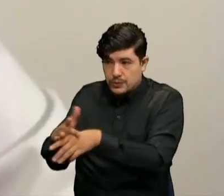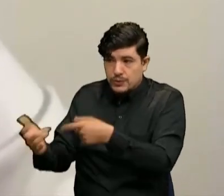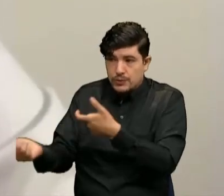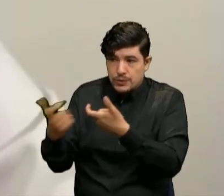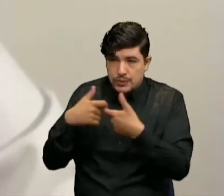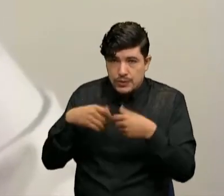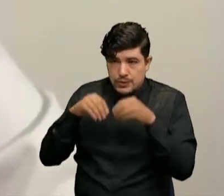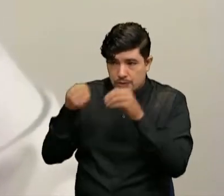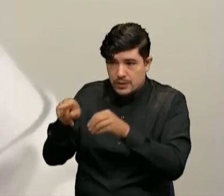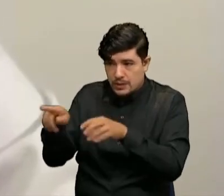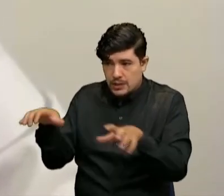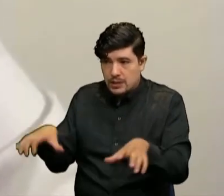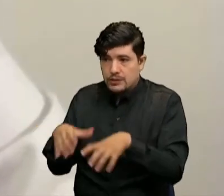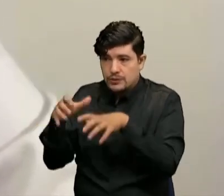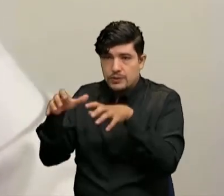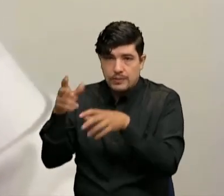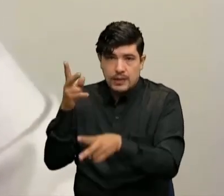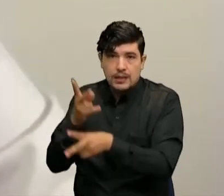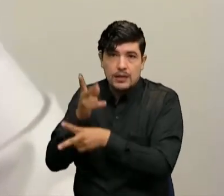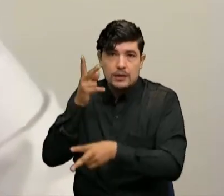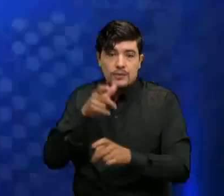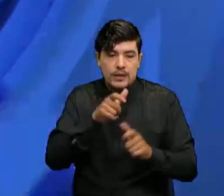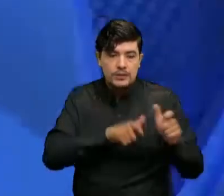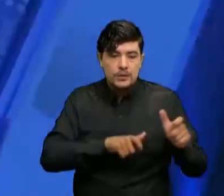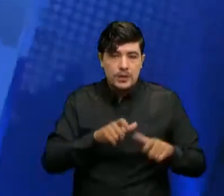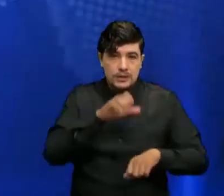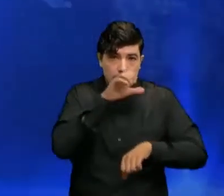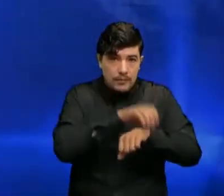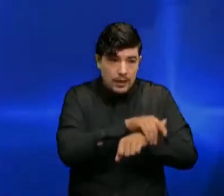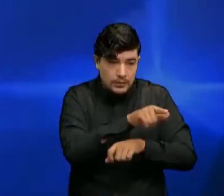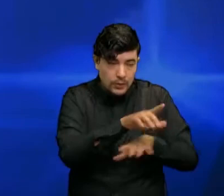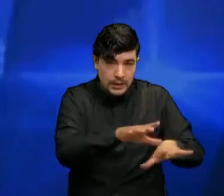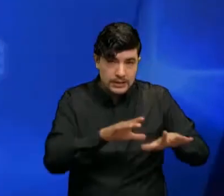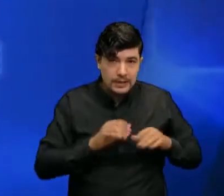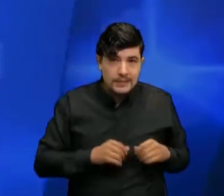delitos. Estas personas no aceptaron los cargos.